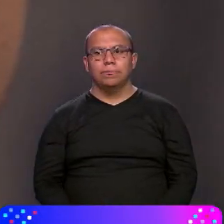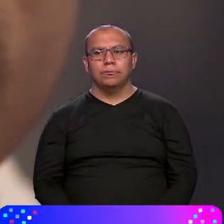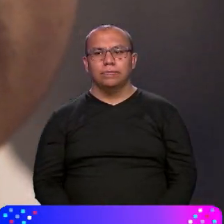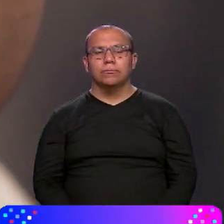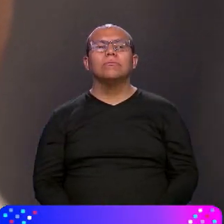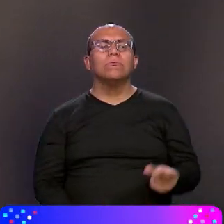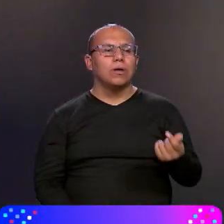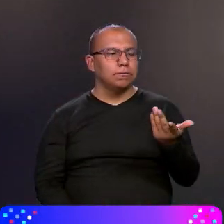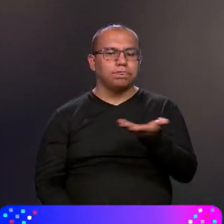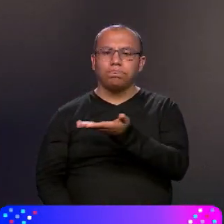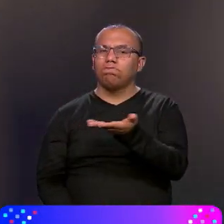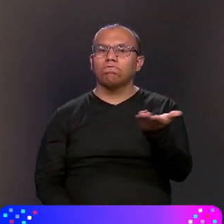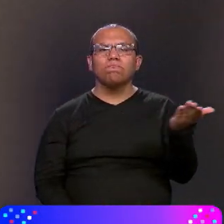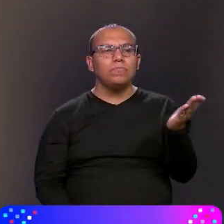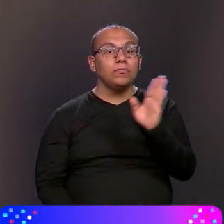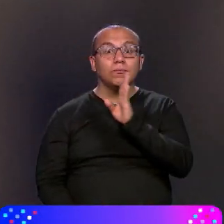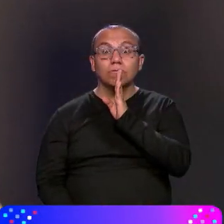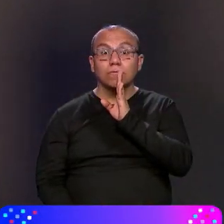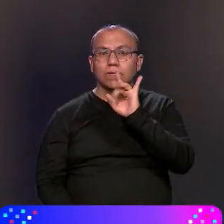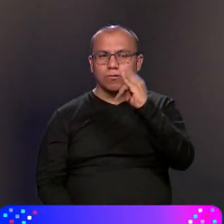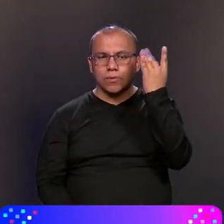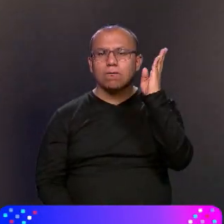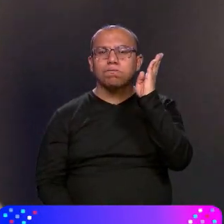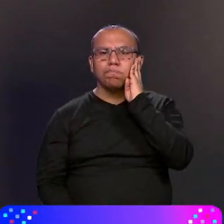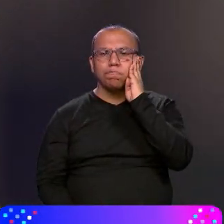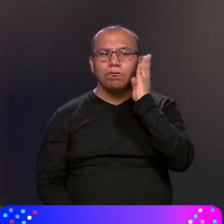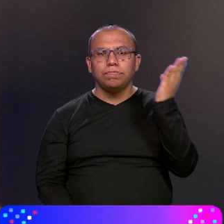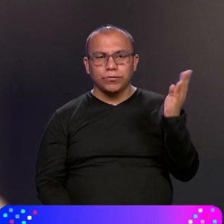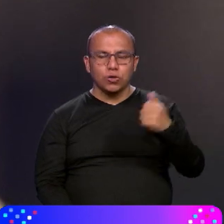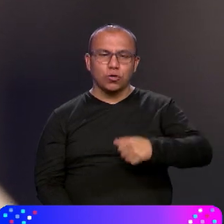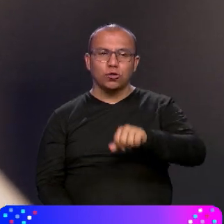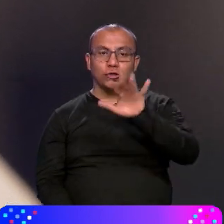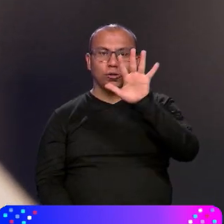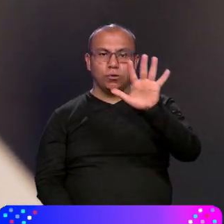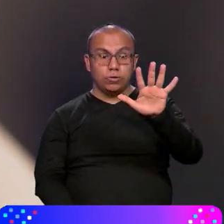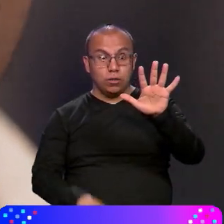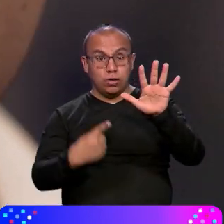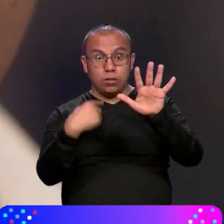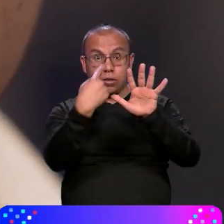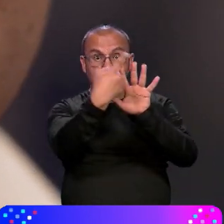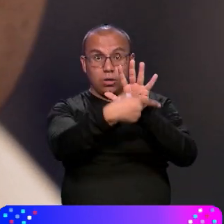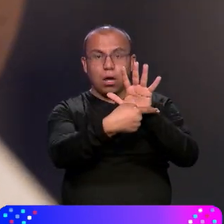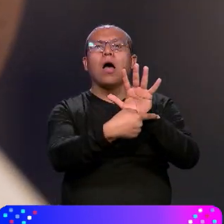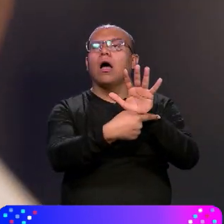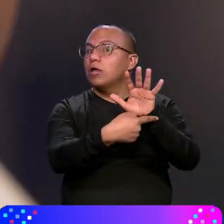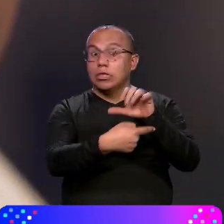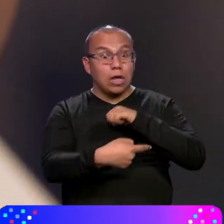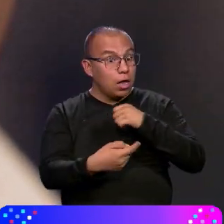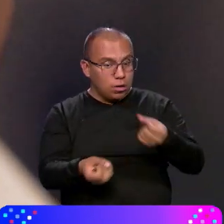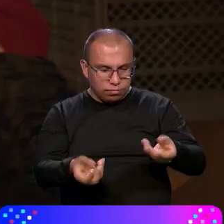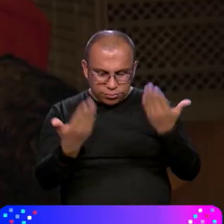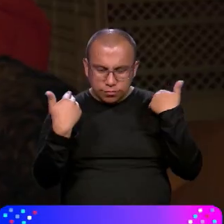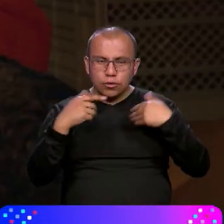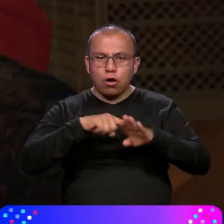A ver, alguien tiene un celular. Voy a contar hasta 5 y si no aparece, todos sacan lo que tienen en sus